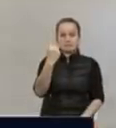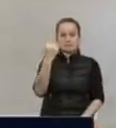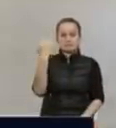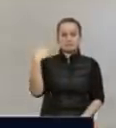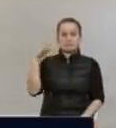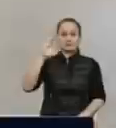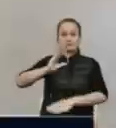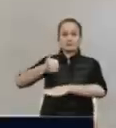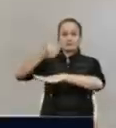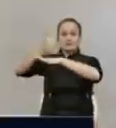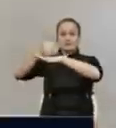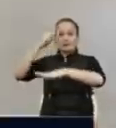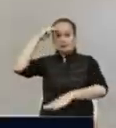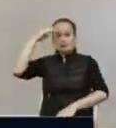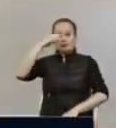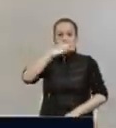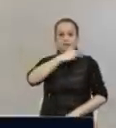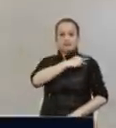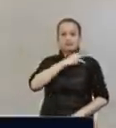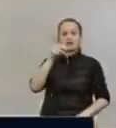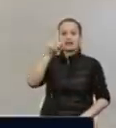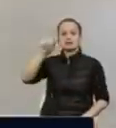con el general Sanabria, que siempre